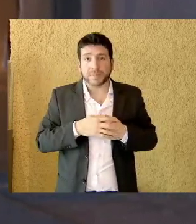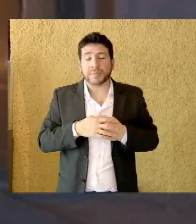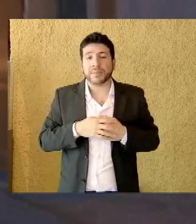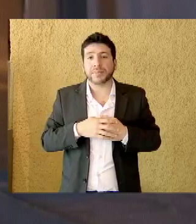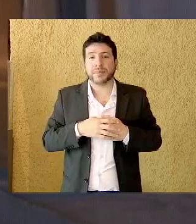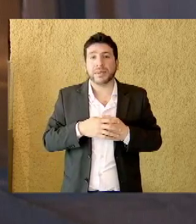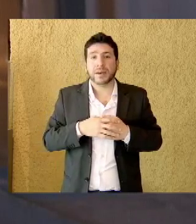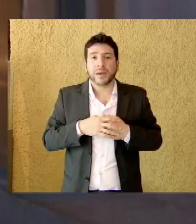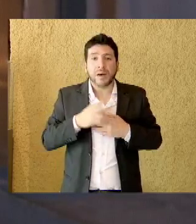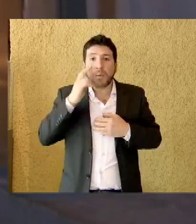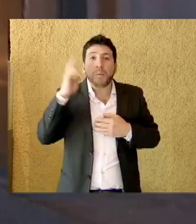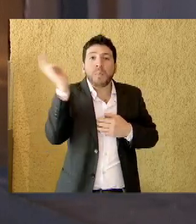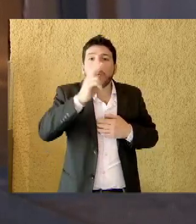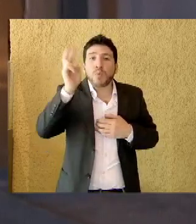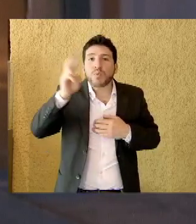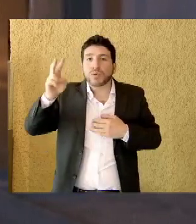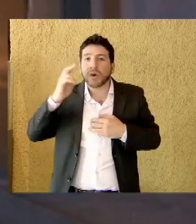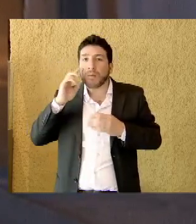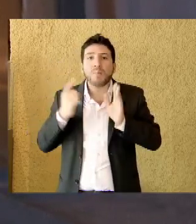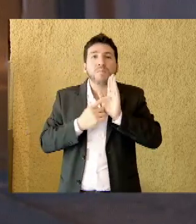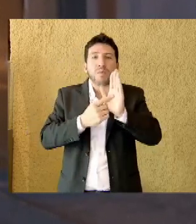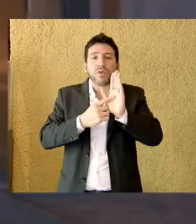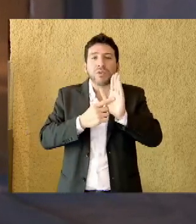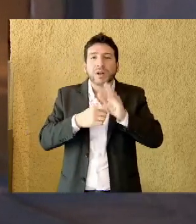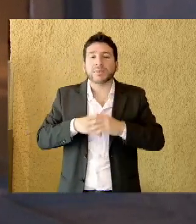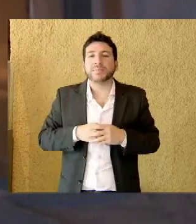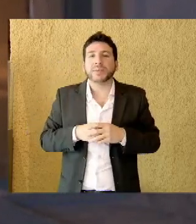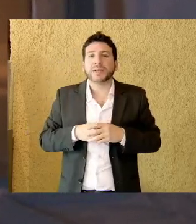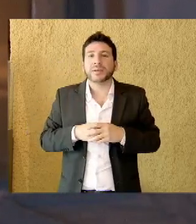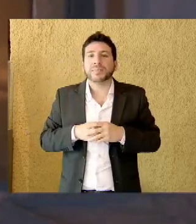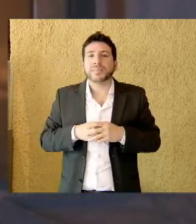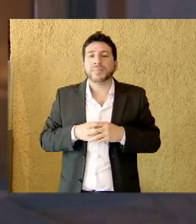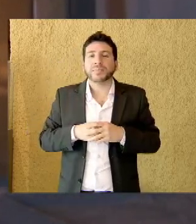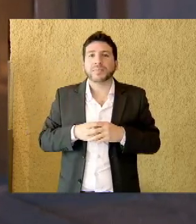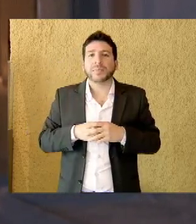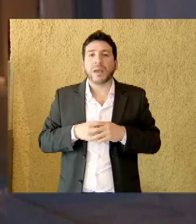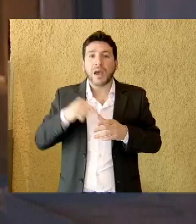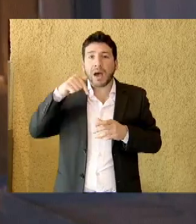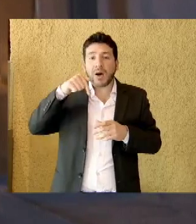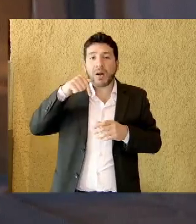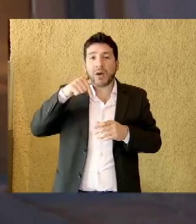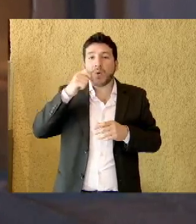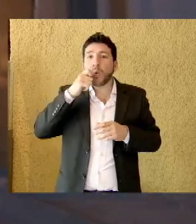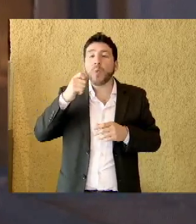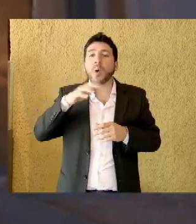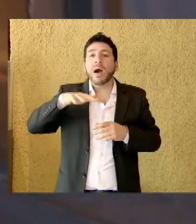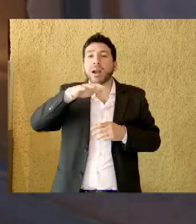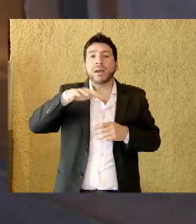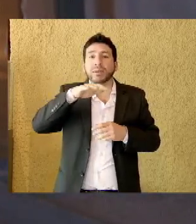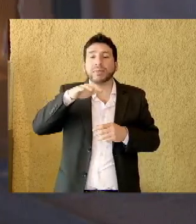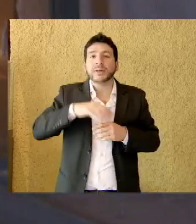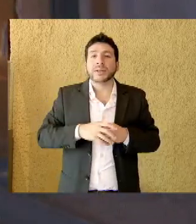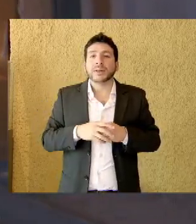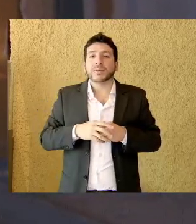este recorrido federal que estamos proponiendo en esta transmisión, Mi Corazón Celeste y Blanco. Nos vamos a ir hacia el este, vamos a compartir